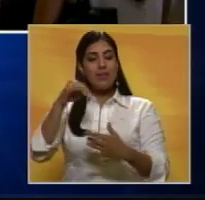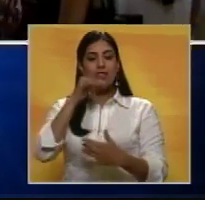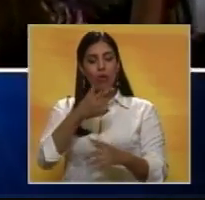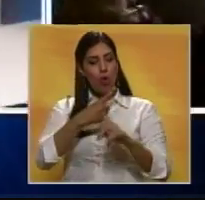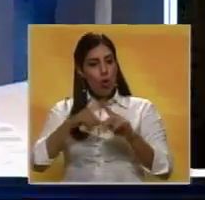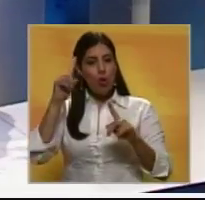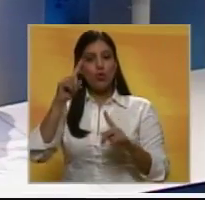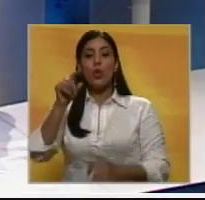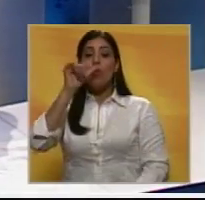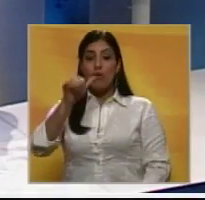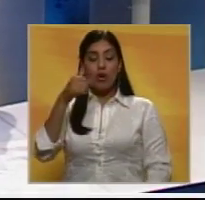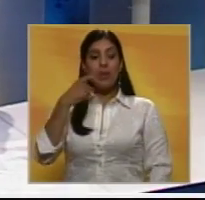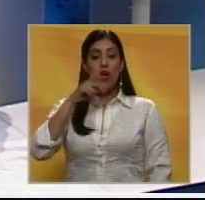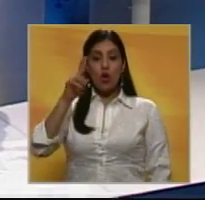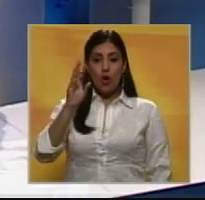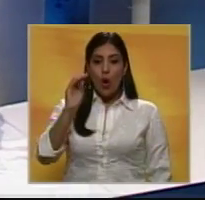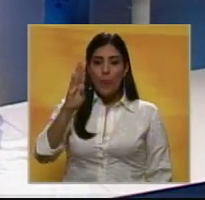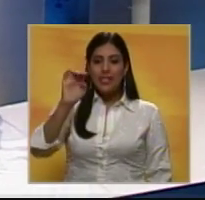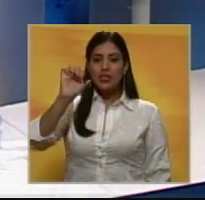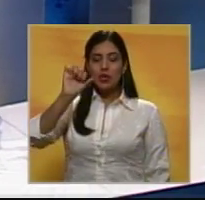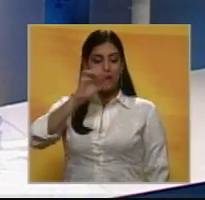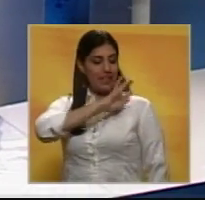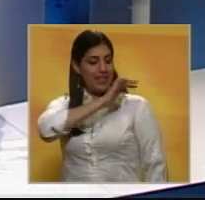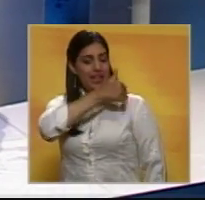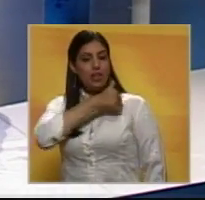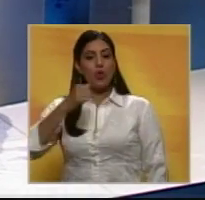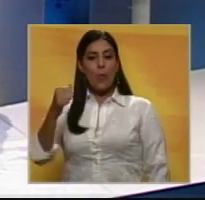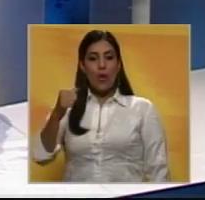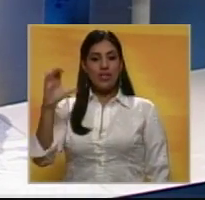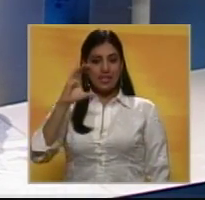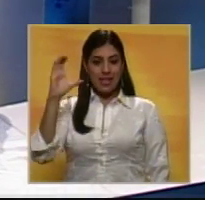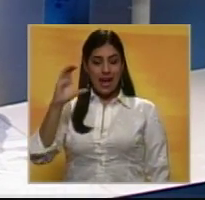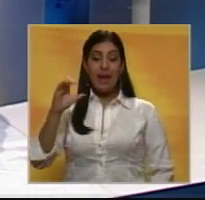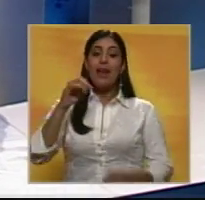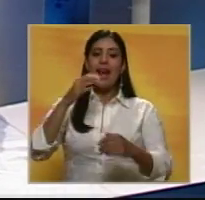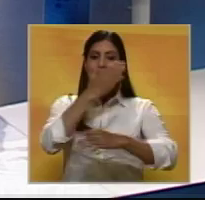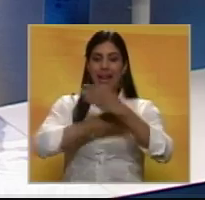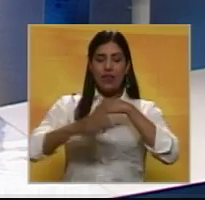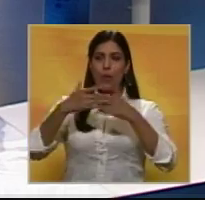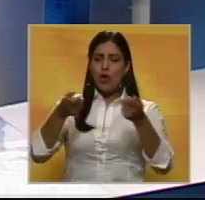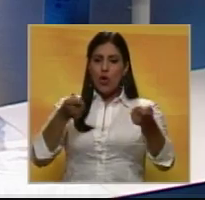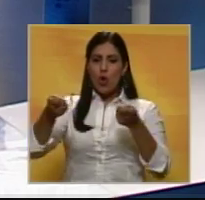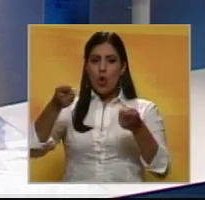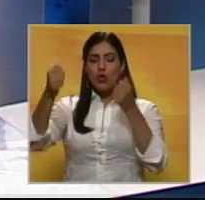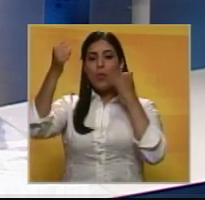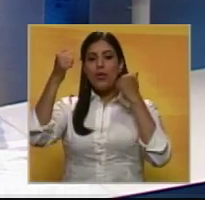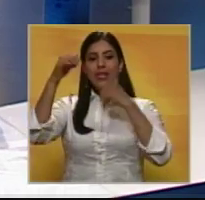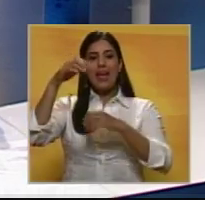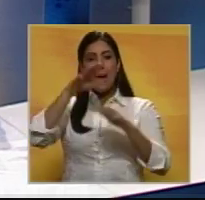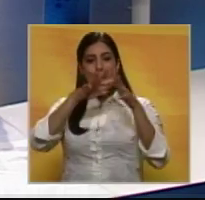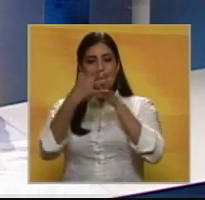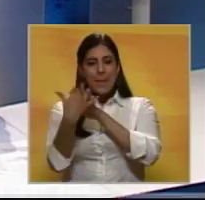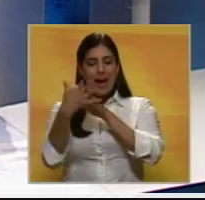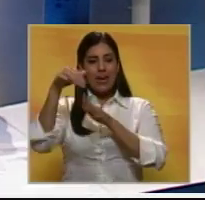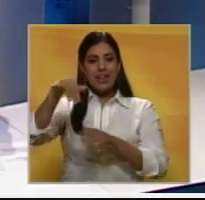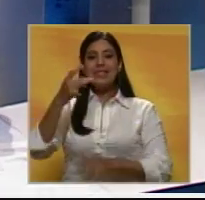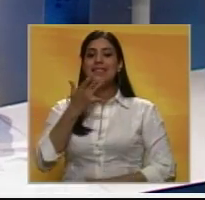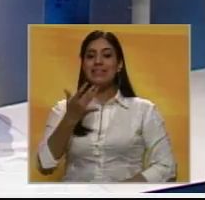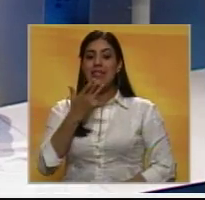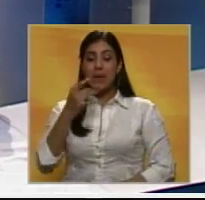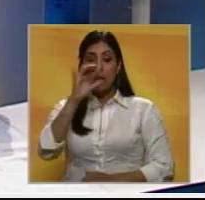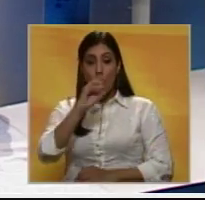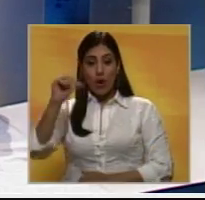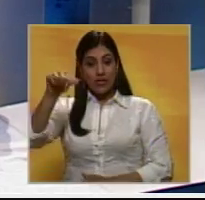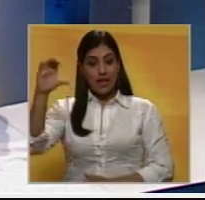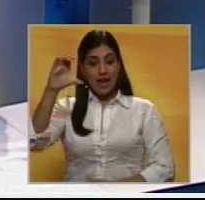más información. Robinson Navarro, director de Policaracas, resultó herido durante el control de una protesta en el Guarataro. En la avenida San Martín, al